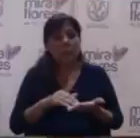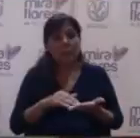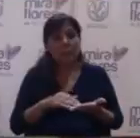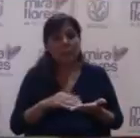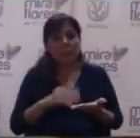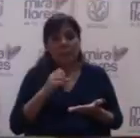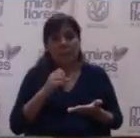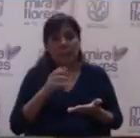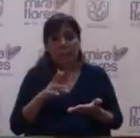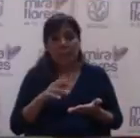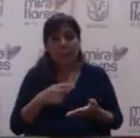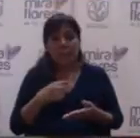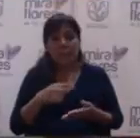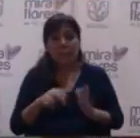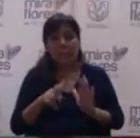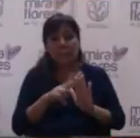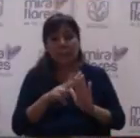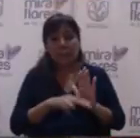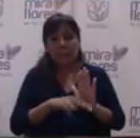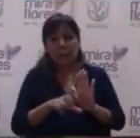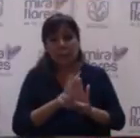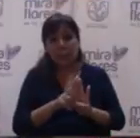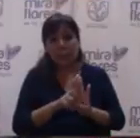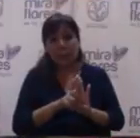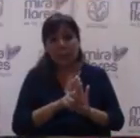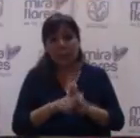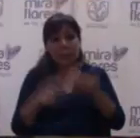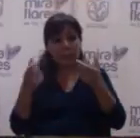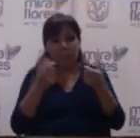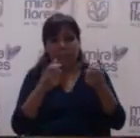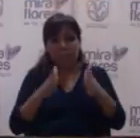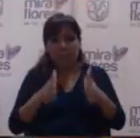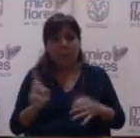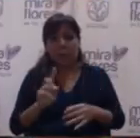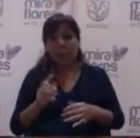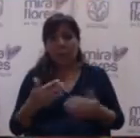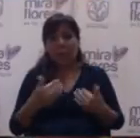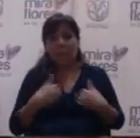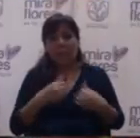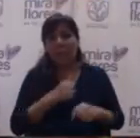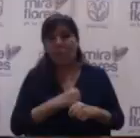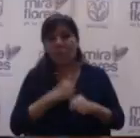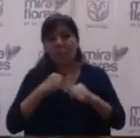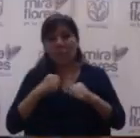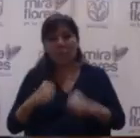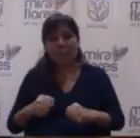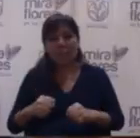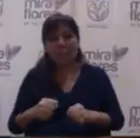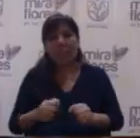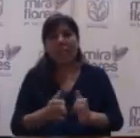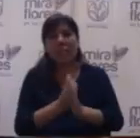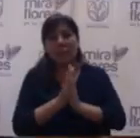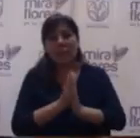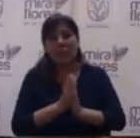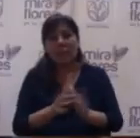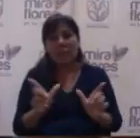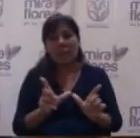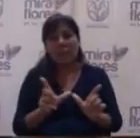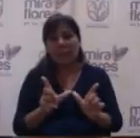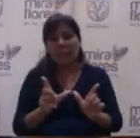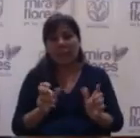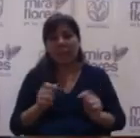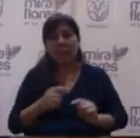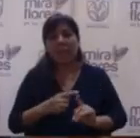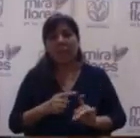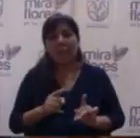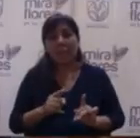por norma legal, el Sereno no tiene ninguna potestad legal ni para pedir documentos, pero sin embargo, se hacen